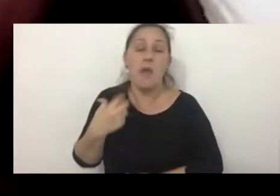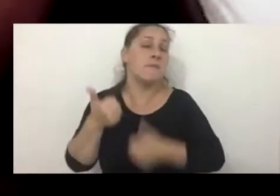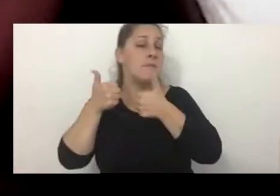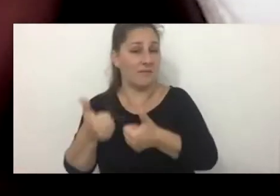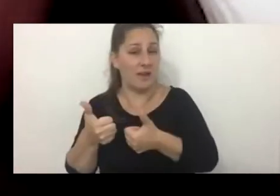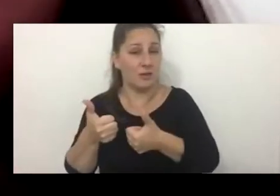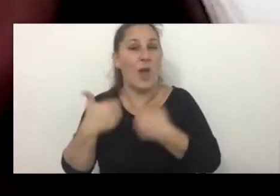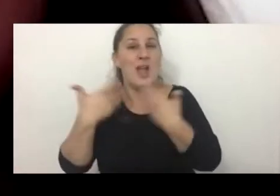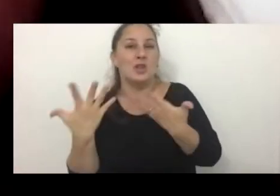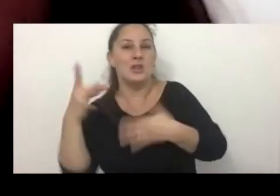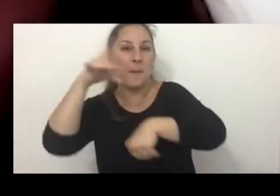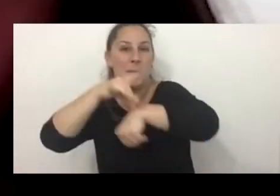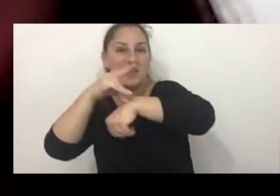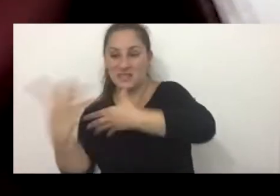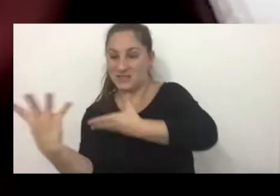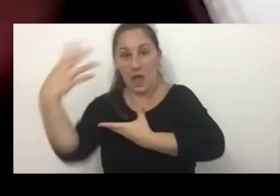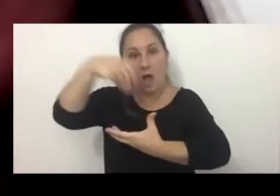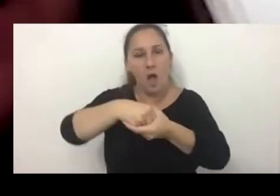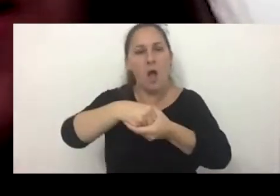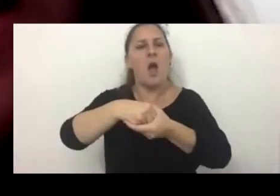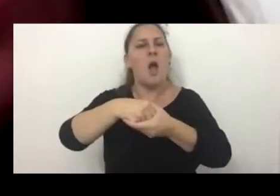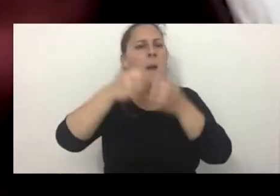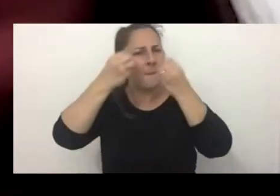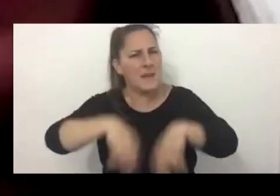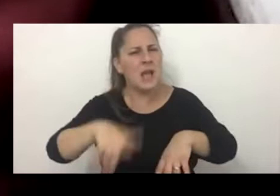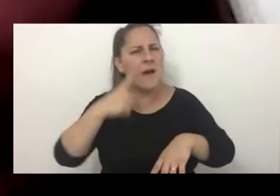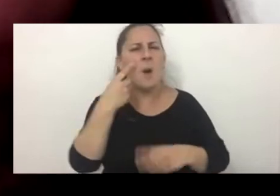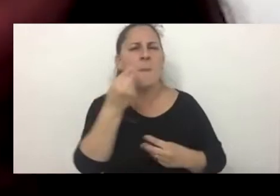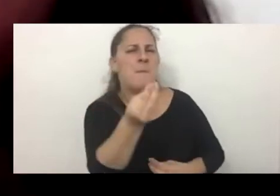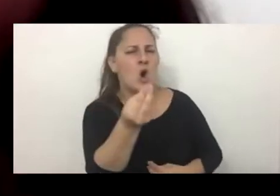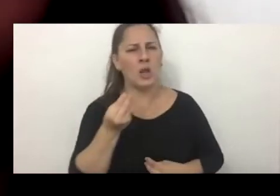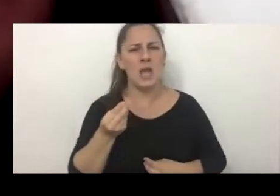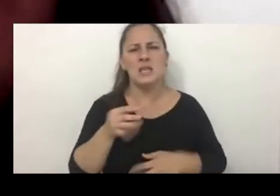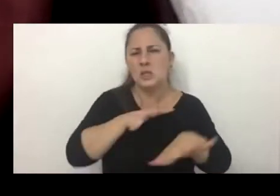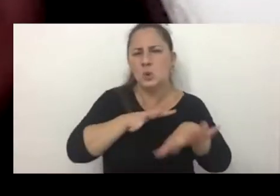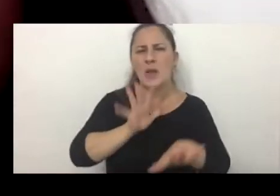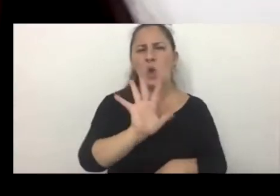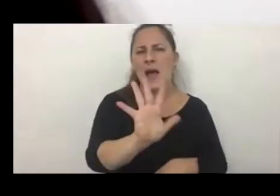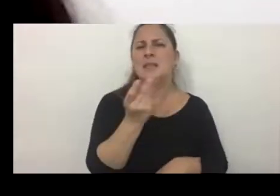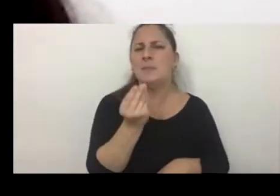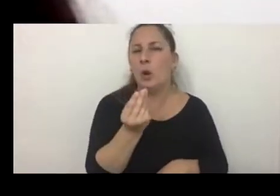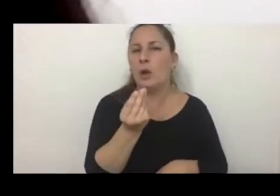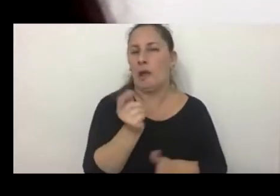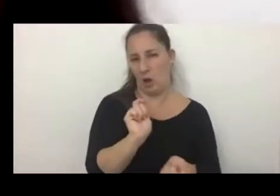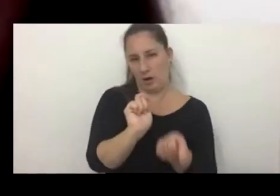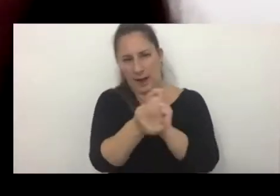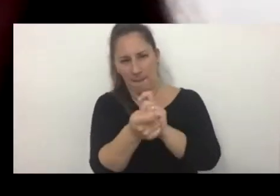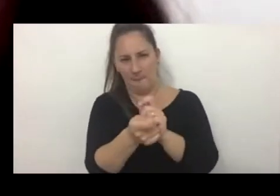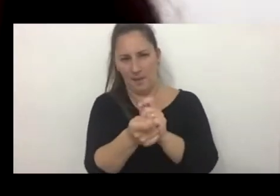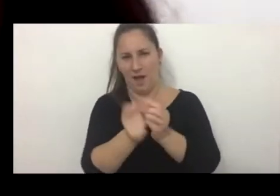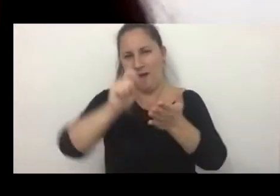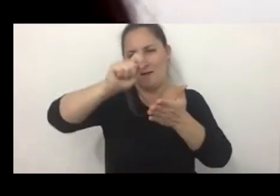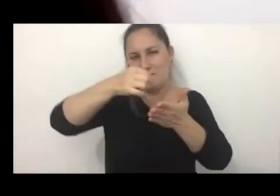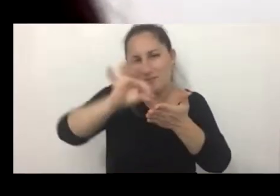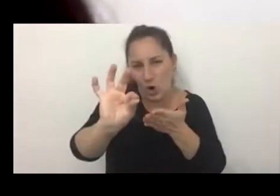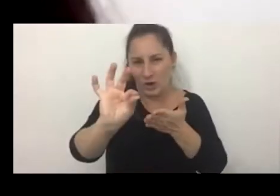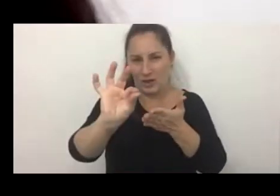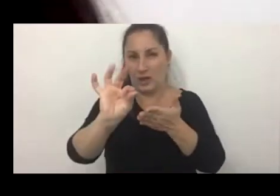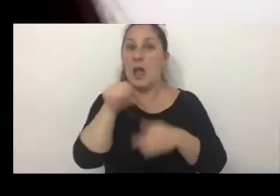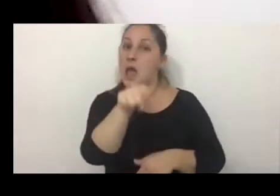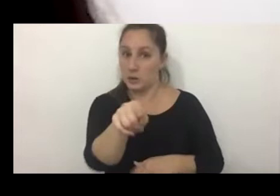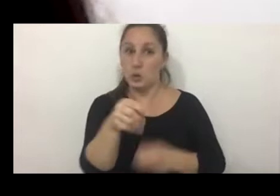porque el hecho de nacer tenía mucho que ver con el hecho de morir, como dos eventos de la naturaleza, y entonces